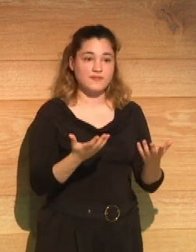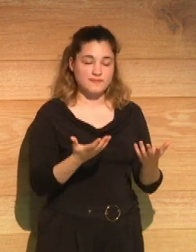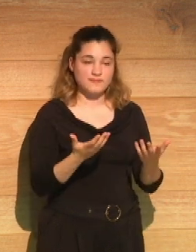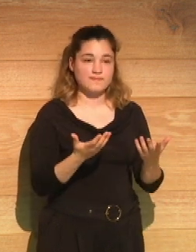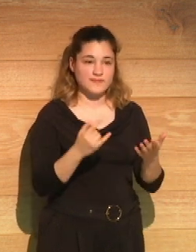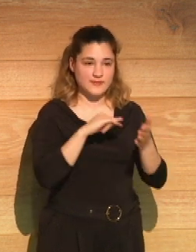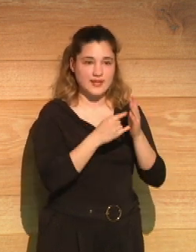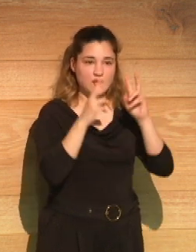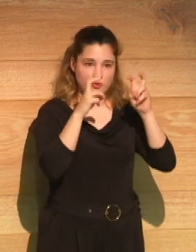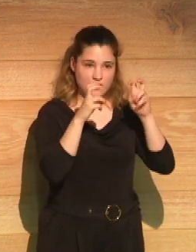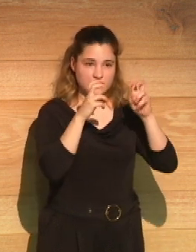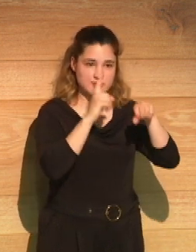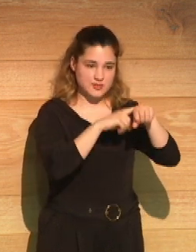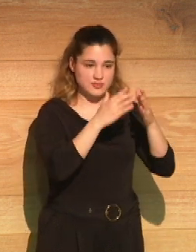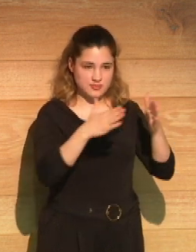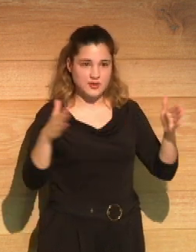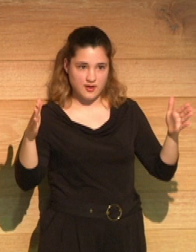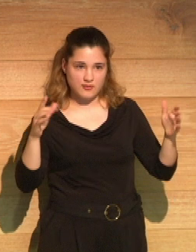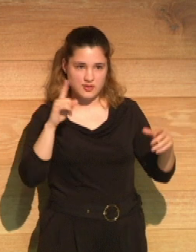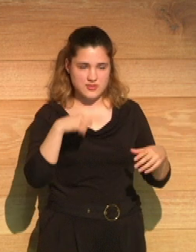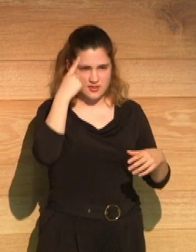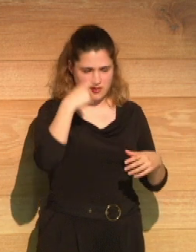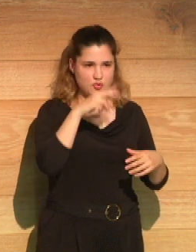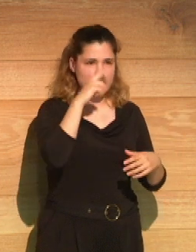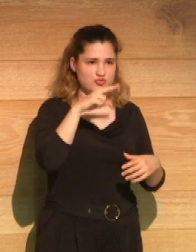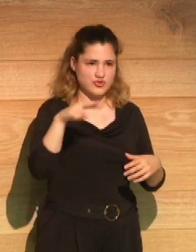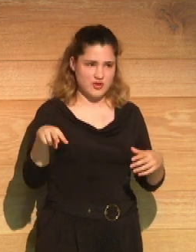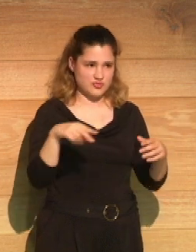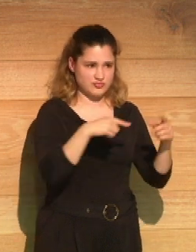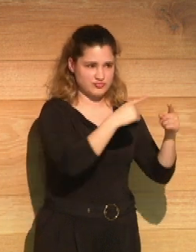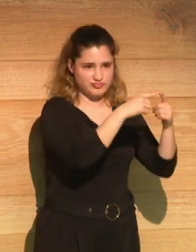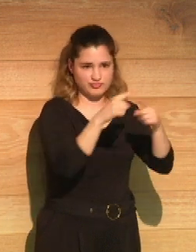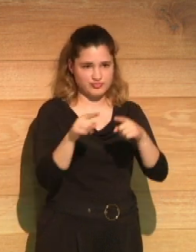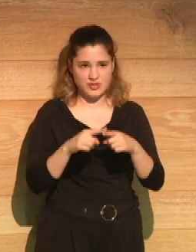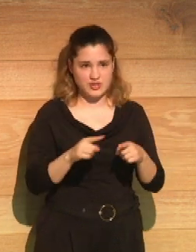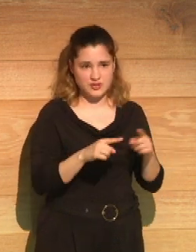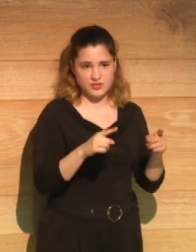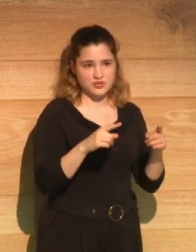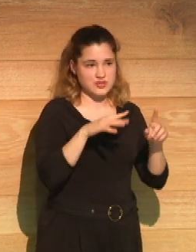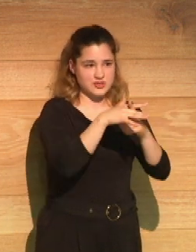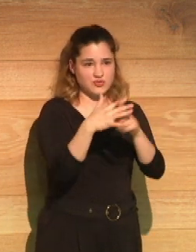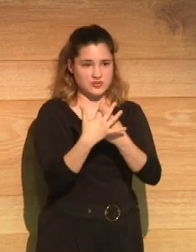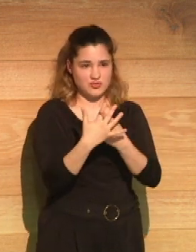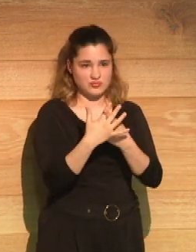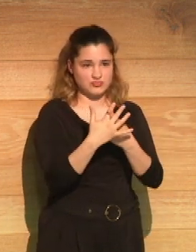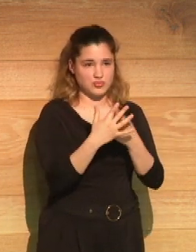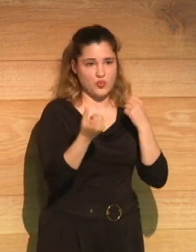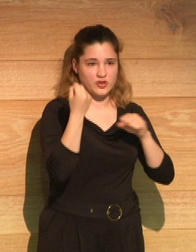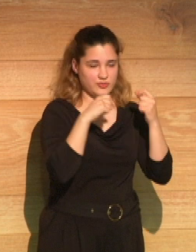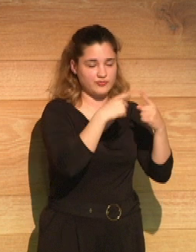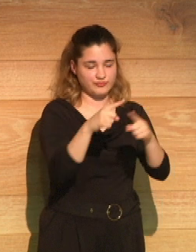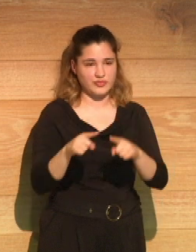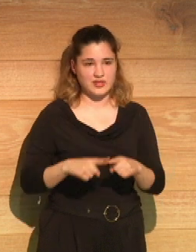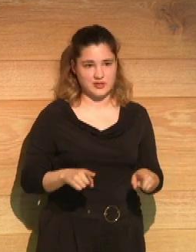tiempo. Y sabemos que los museos reaccionan de manera diferente a los cambios, como todas las organizaciones en general. Entonces, así